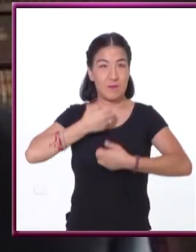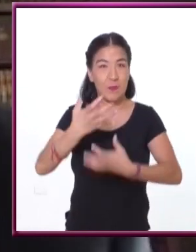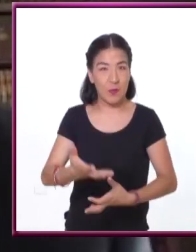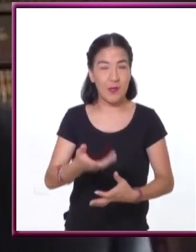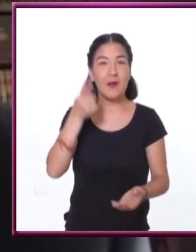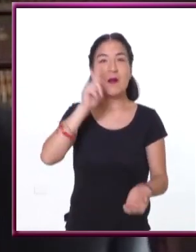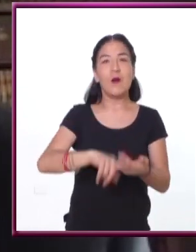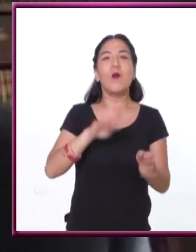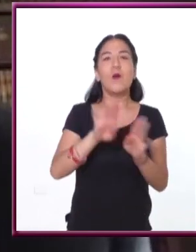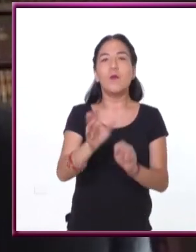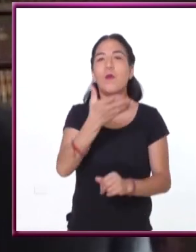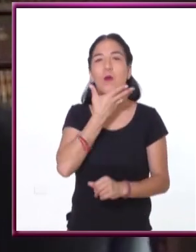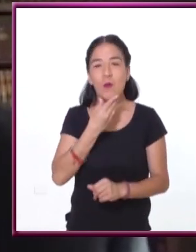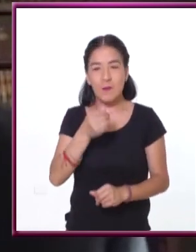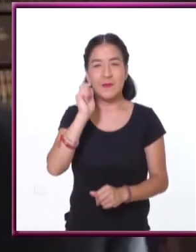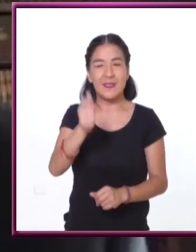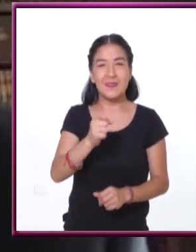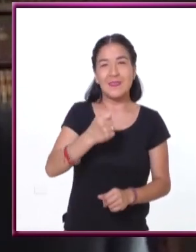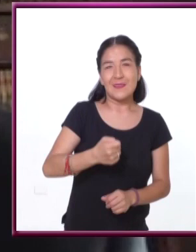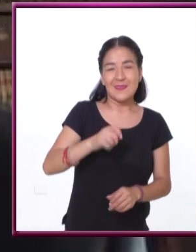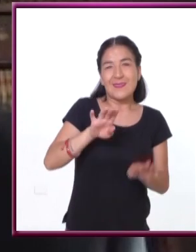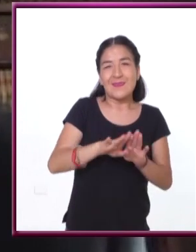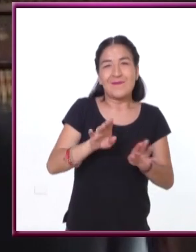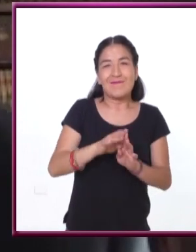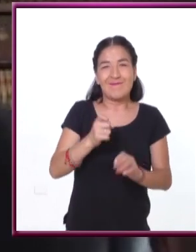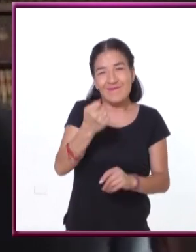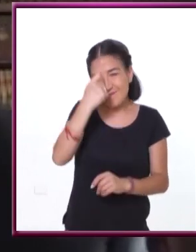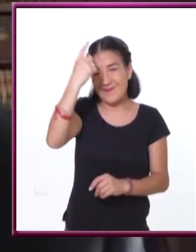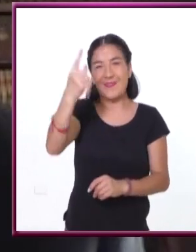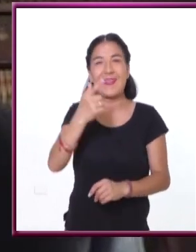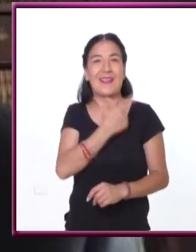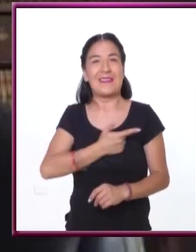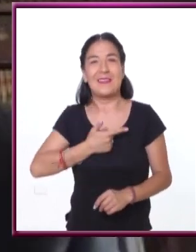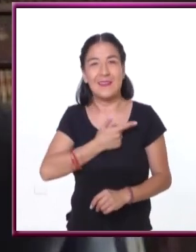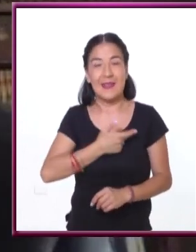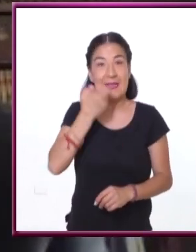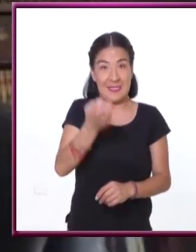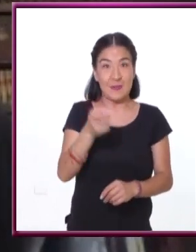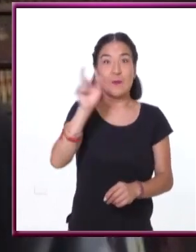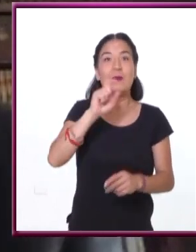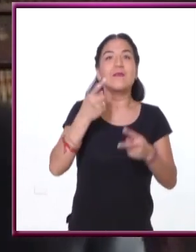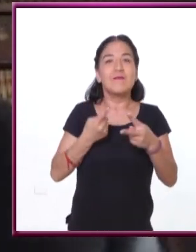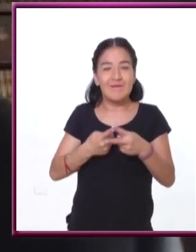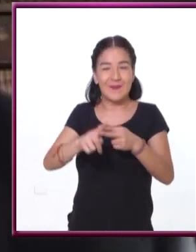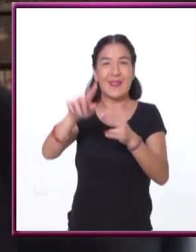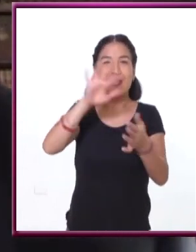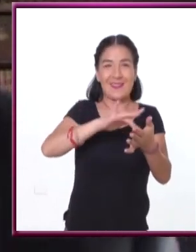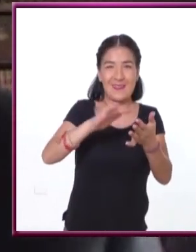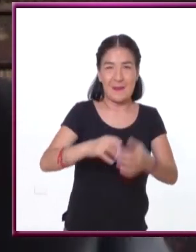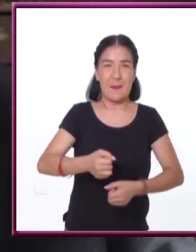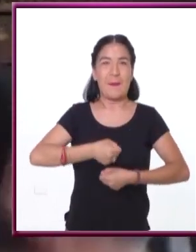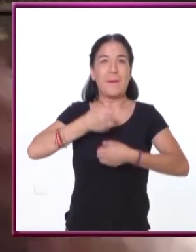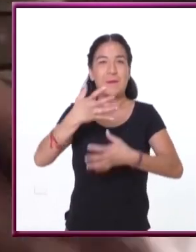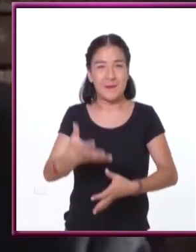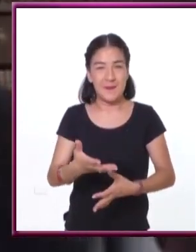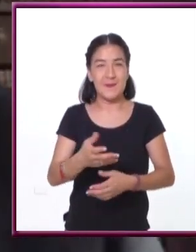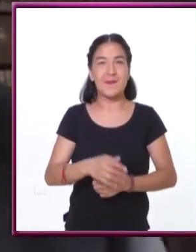hombre inspirado, sino el hombre que inspira. Por eso cuando leemos un poema,